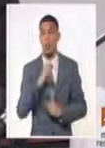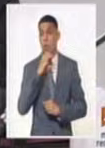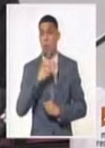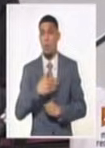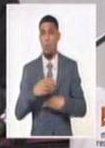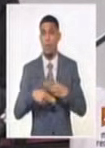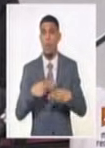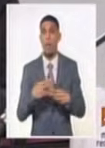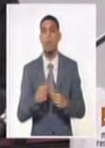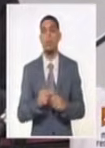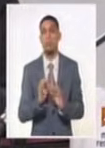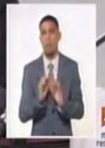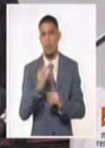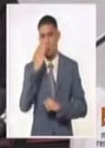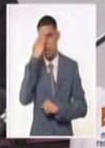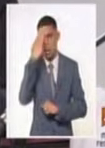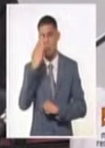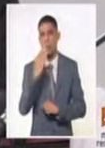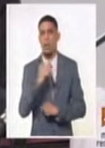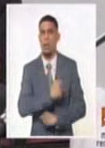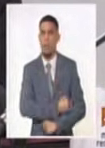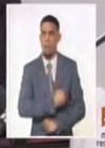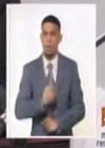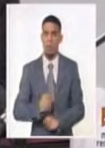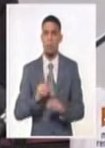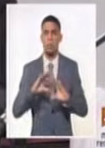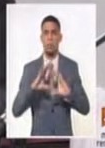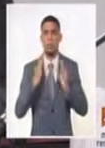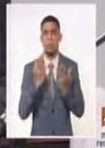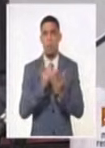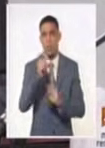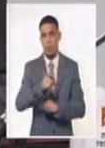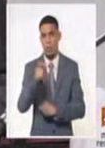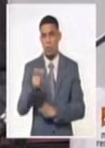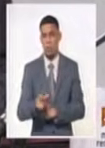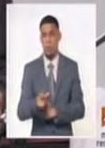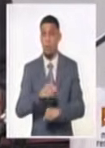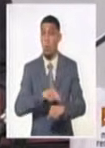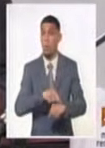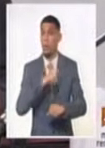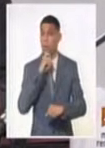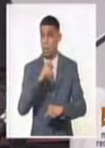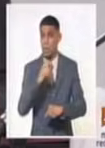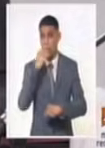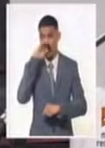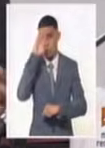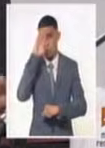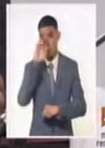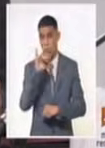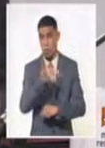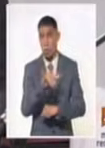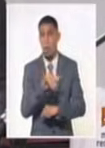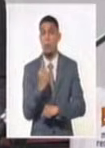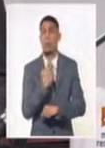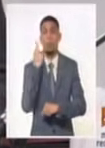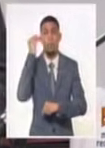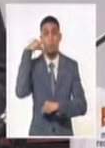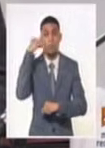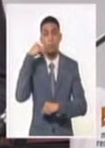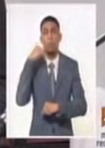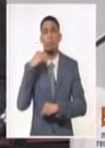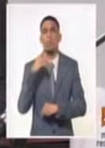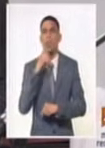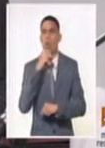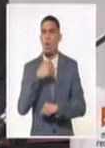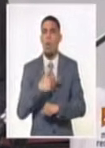Es una circunstancia difícil, diferente para el país, aunque también hemos sabido, nos hemos forjado en